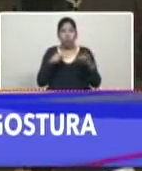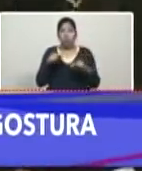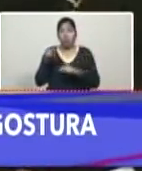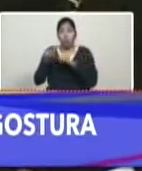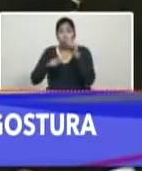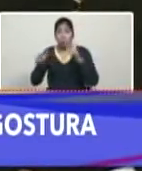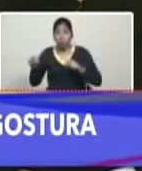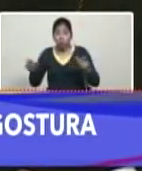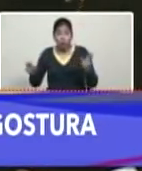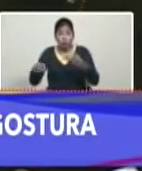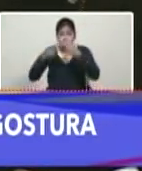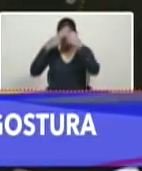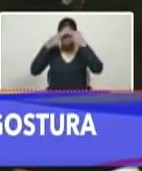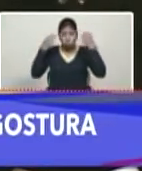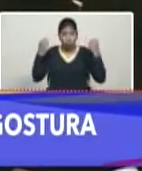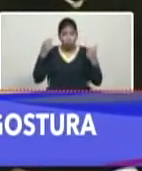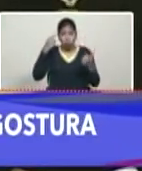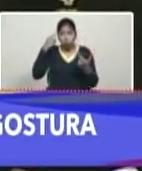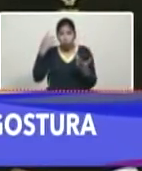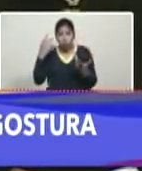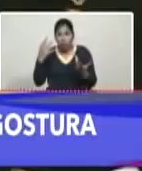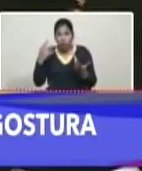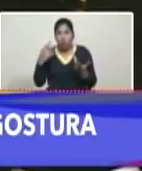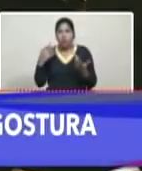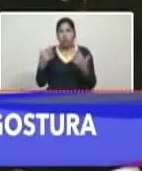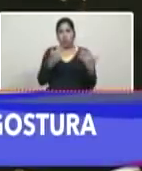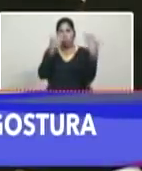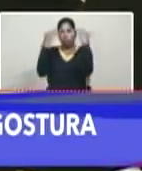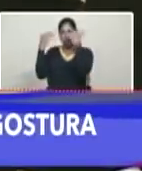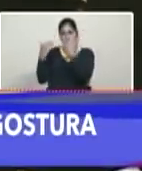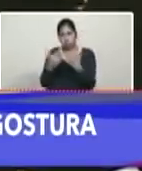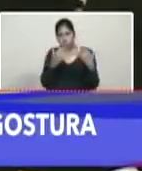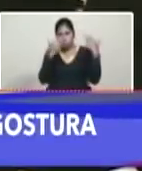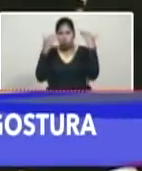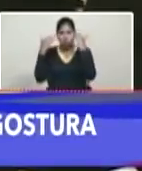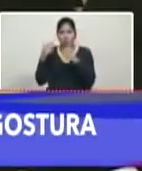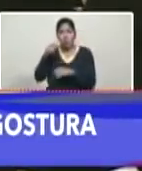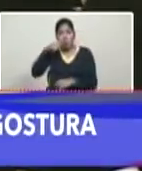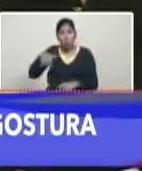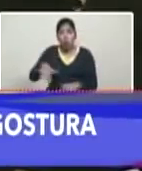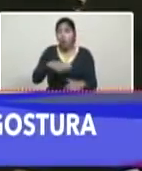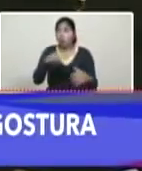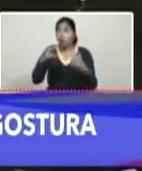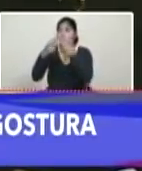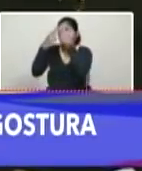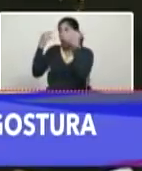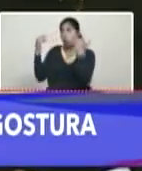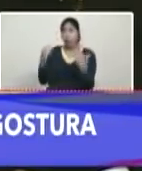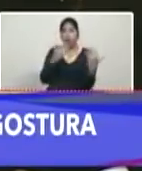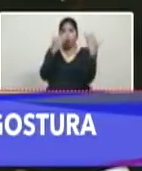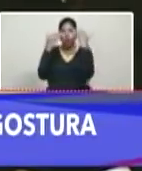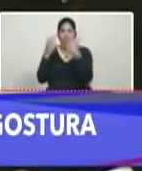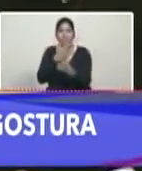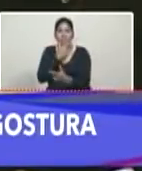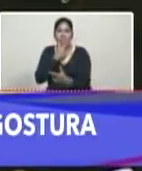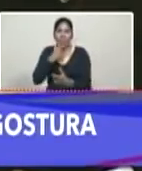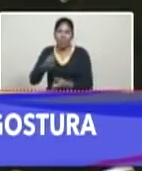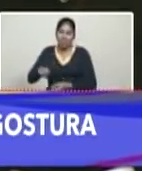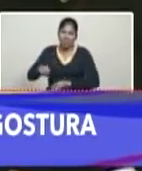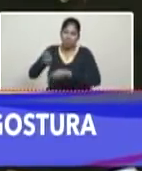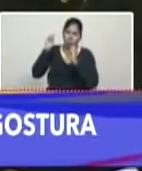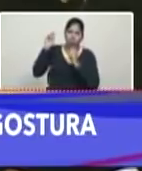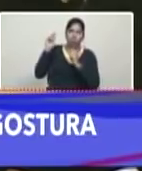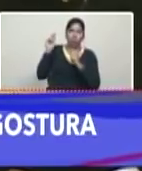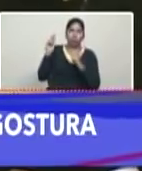nos ha dominado más que por la fuerza. Un pueblo ignorante es instrumento ciego de su